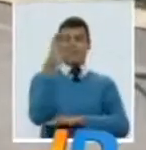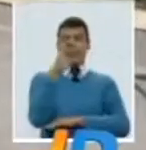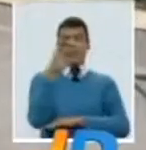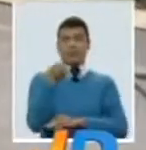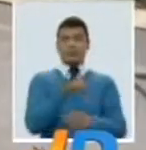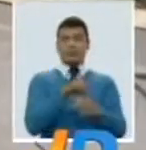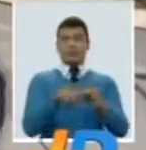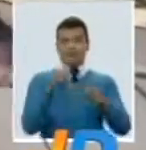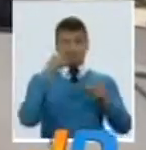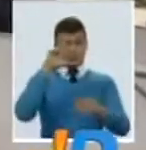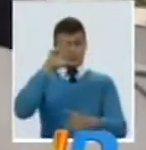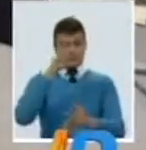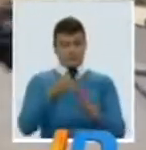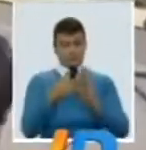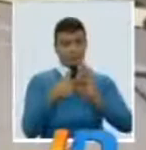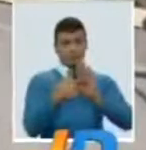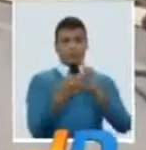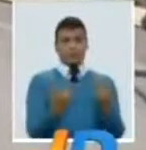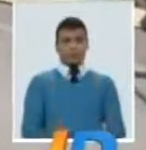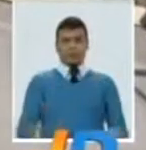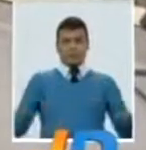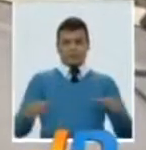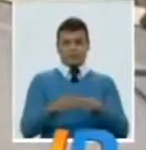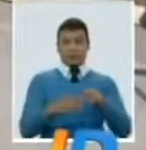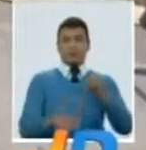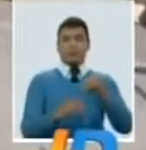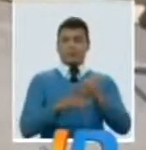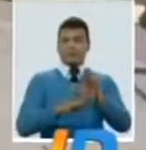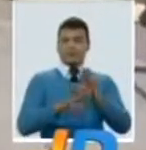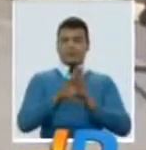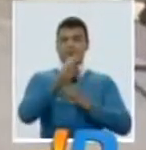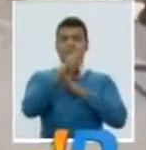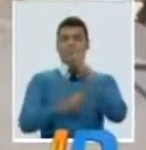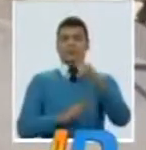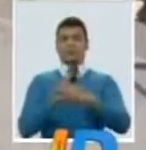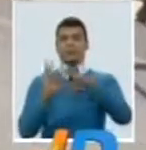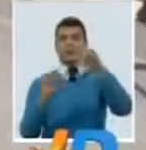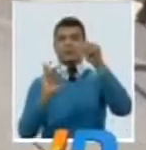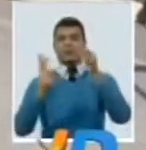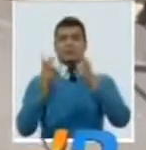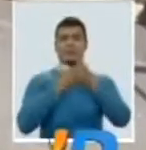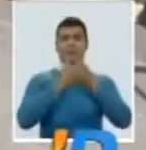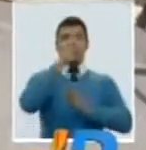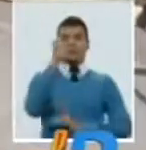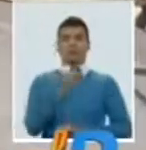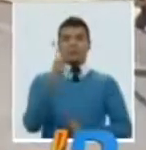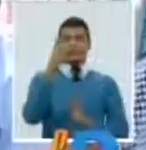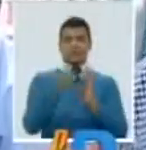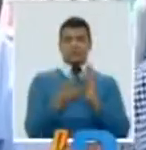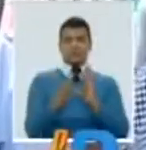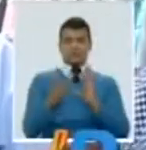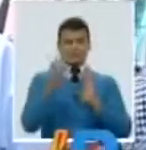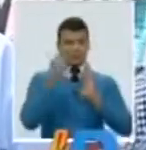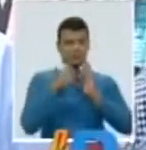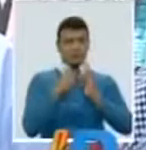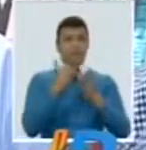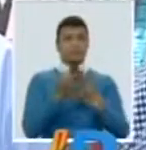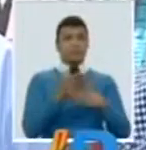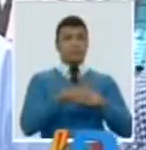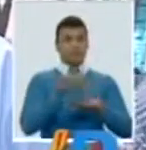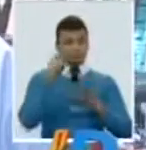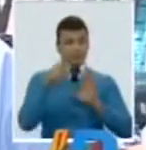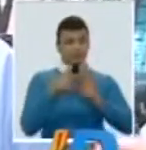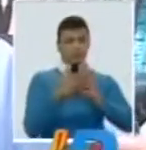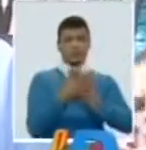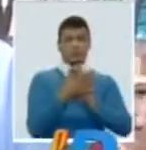fútbol entrega su opinión sobre el hoy del equipo de Pekerman y el desarrollo del Campeonato del Mundo Brasil 2014. Buenas tardes, en el Carmelo